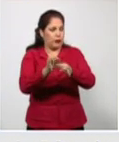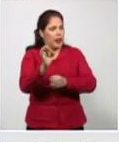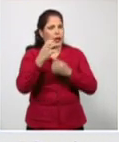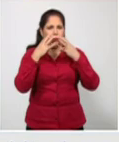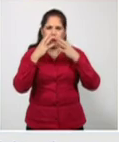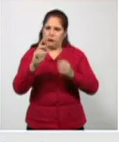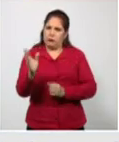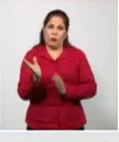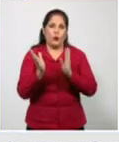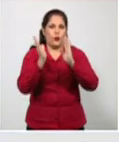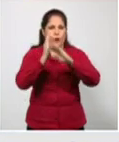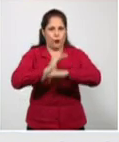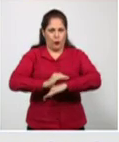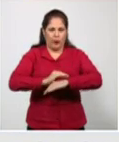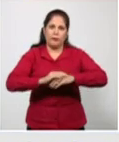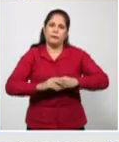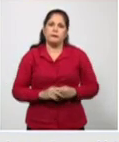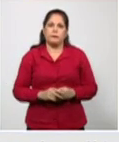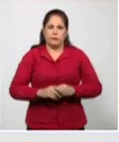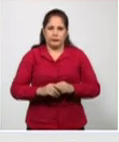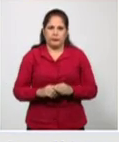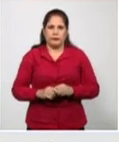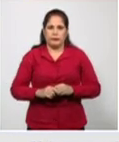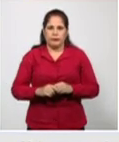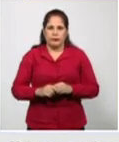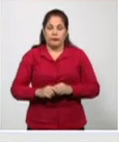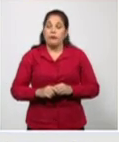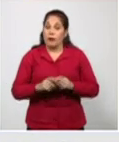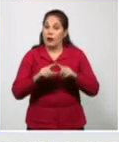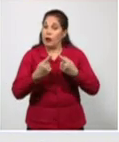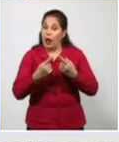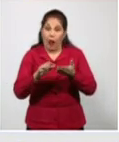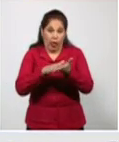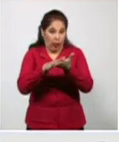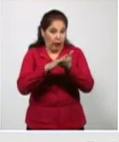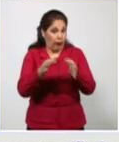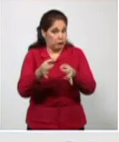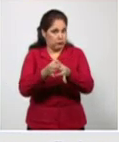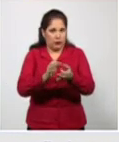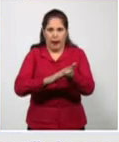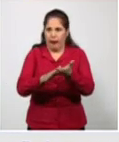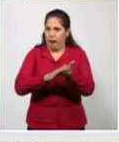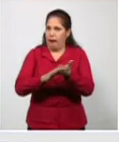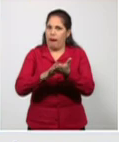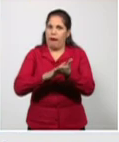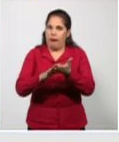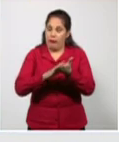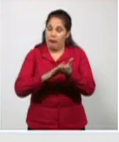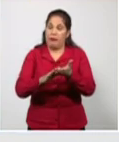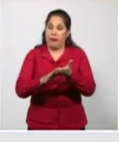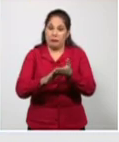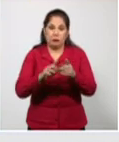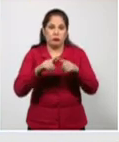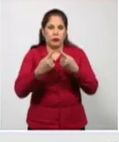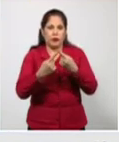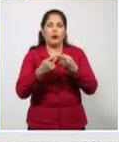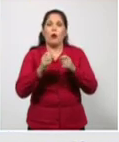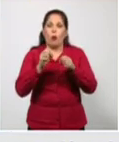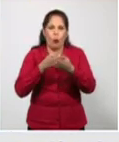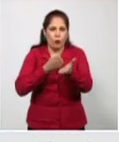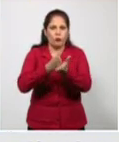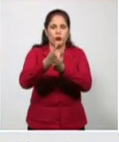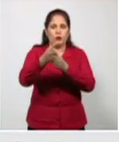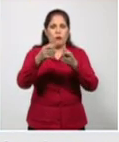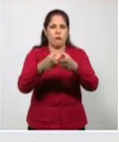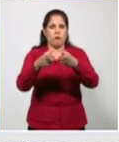importante ni importante ni ninguna, no se aprecia una reducción en la incidencia del número de casos